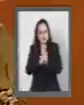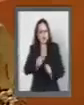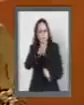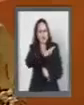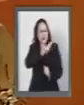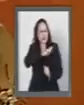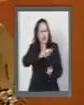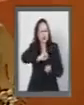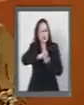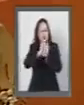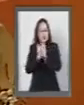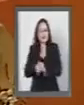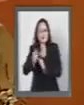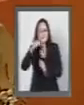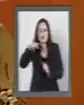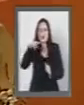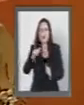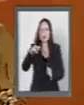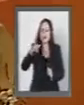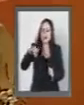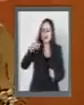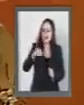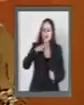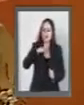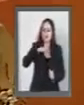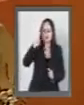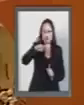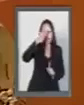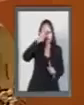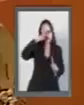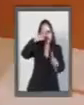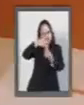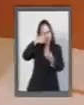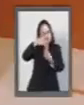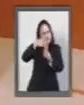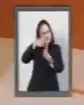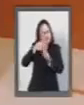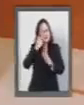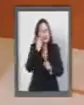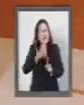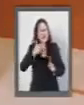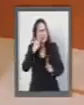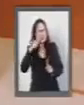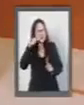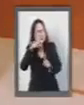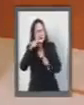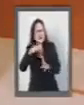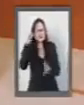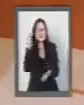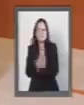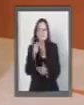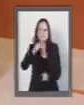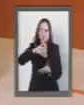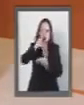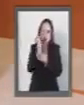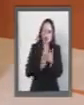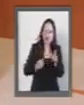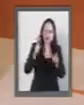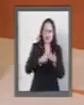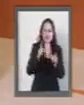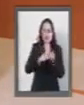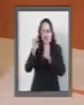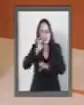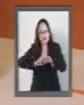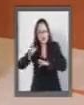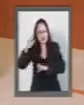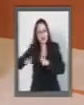Peña se dedica con sospechosa obsesión. En las compras gubernamentales, en los contratos de obras públicas,